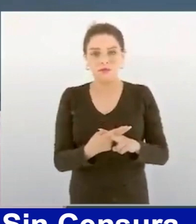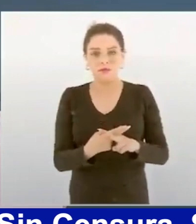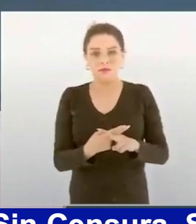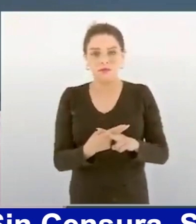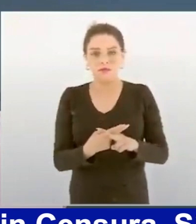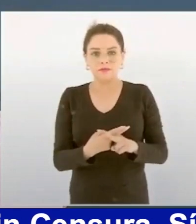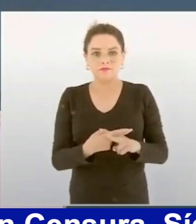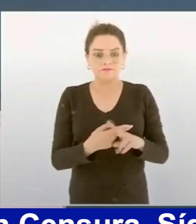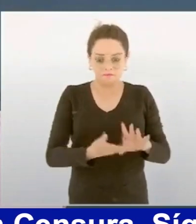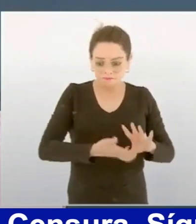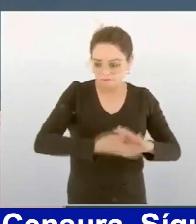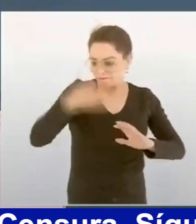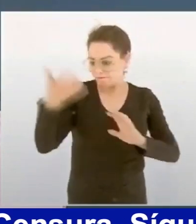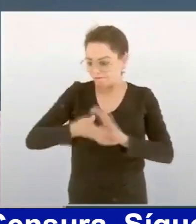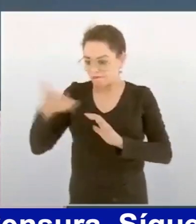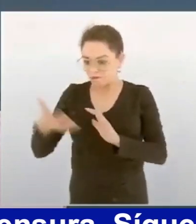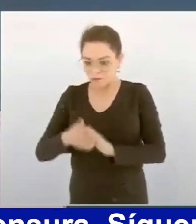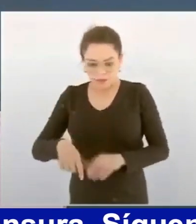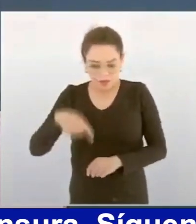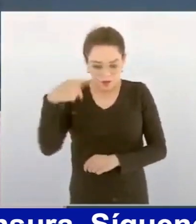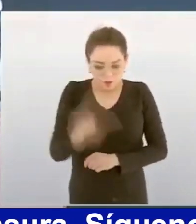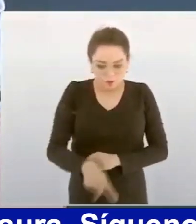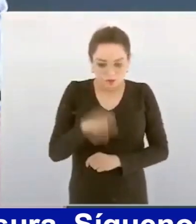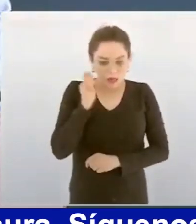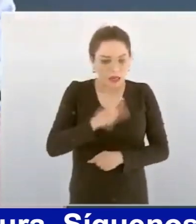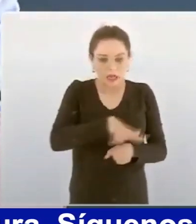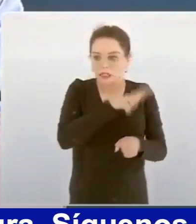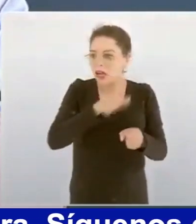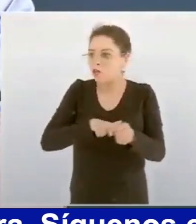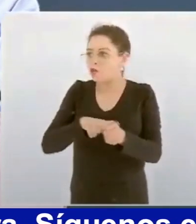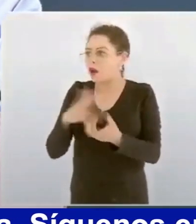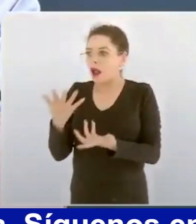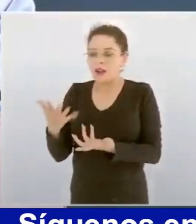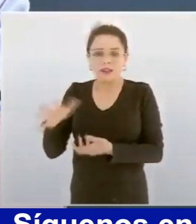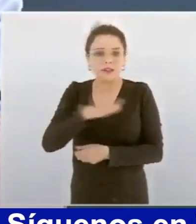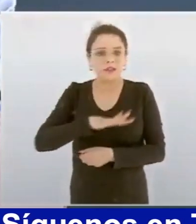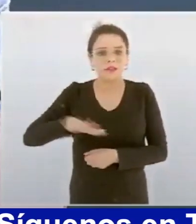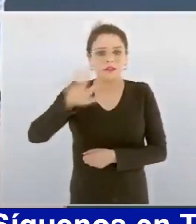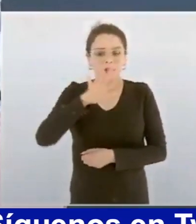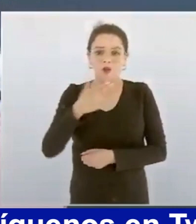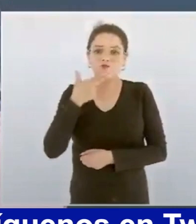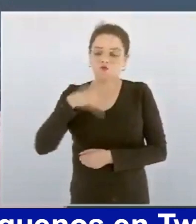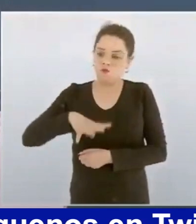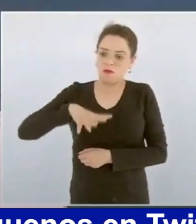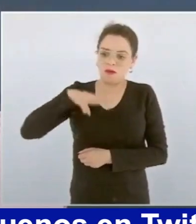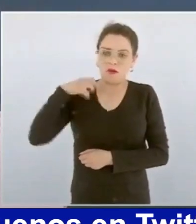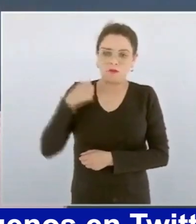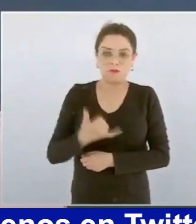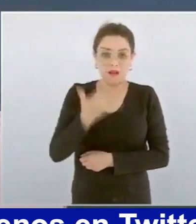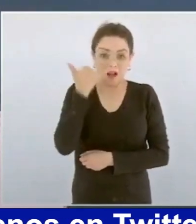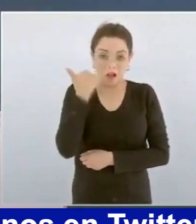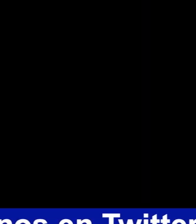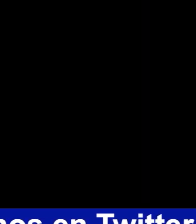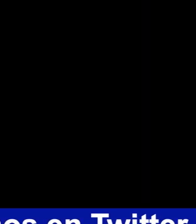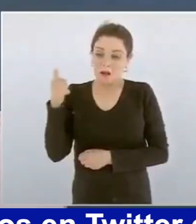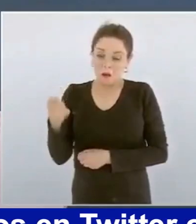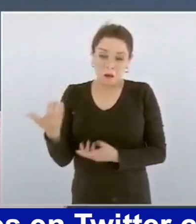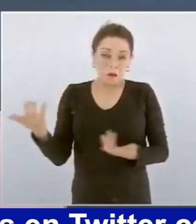sobreexplotación de los recursos naturales y mucha prepotencia. Pues